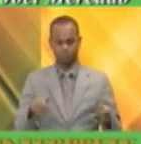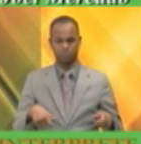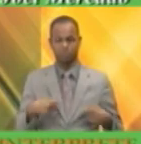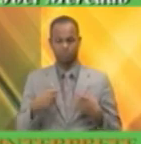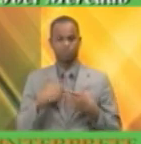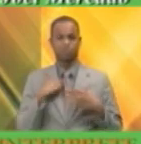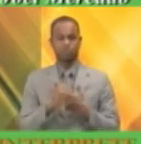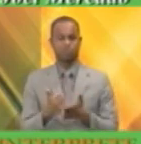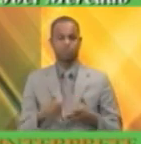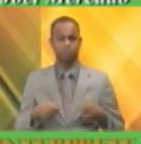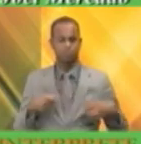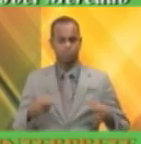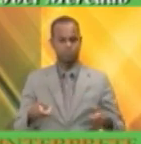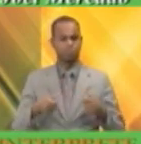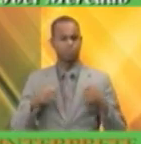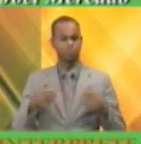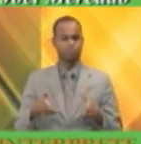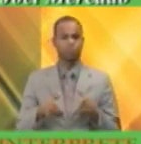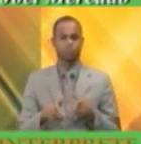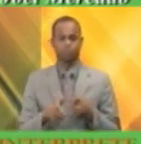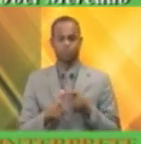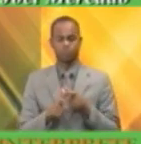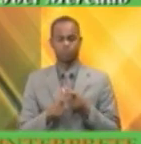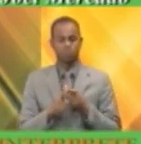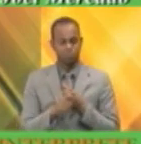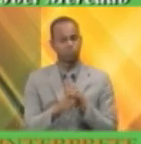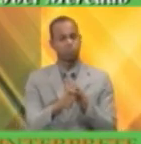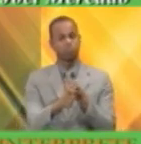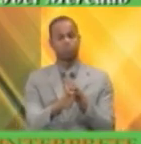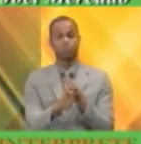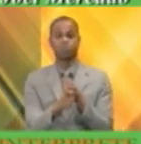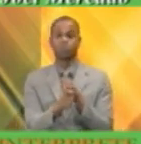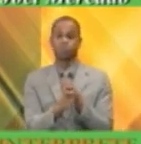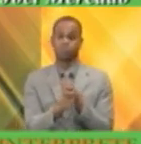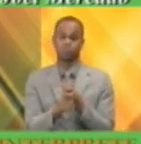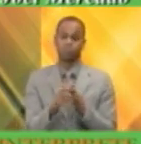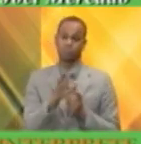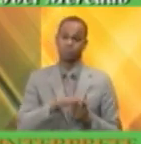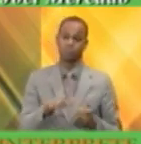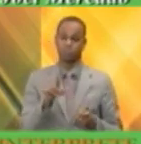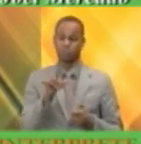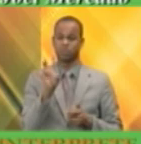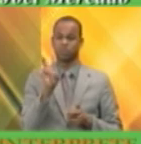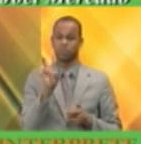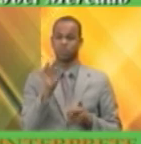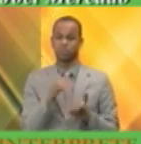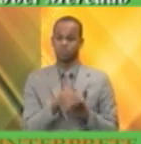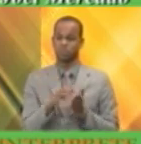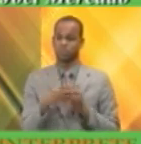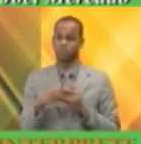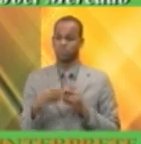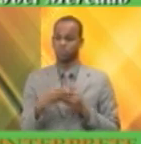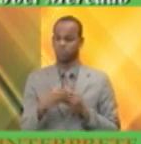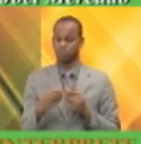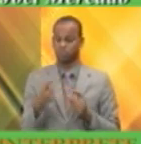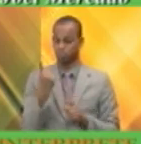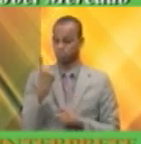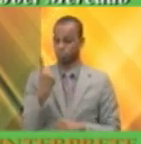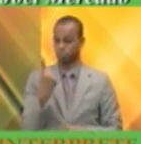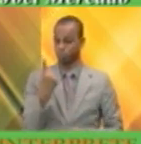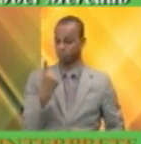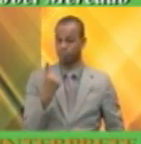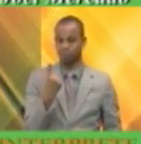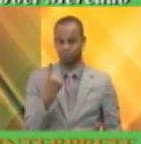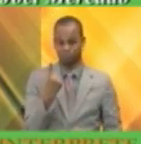favorecen en una pista, solamente cuestan casi $7,000. ¿Entiendes? La silla.